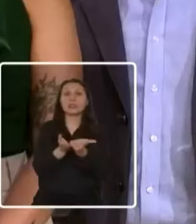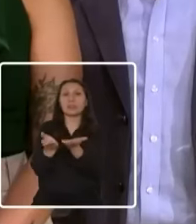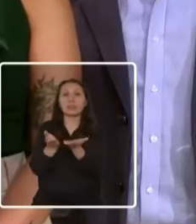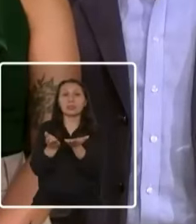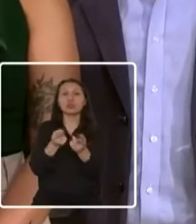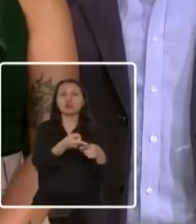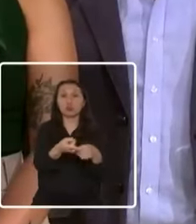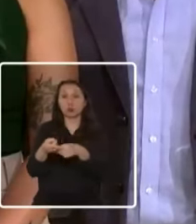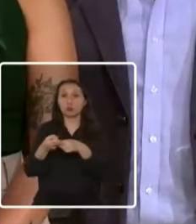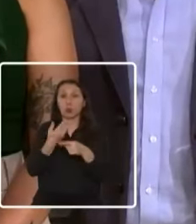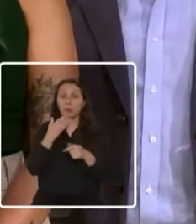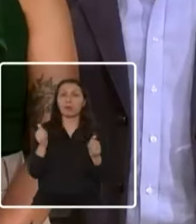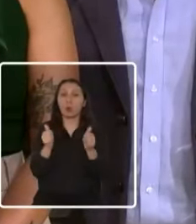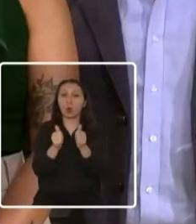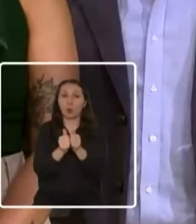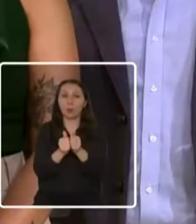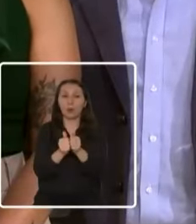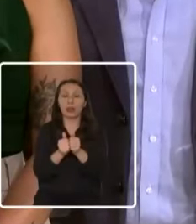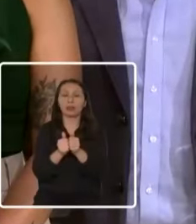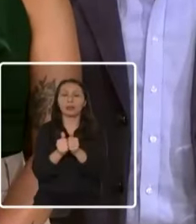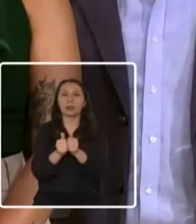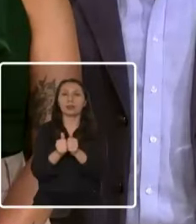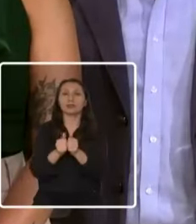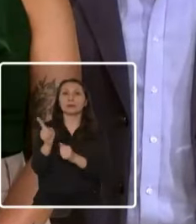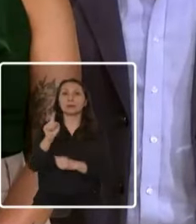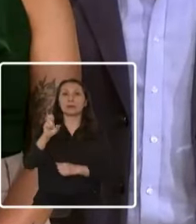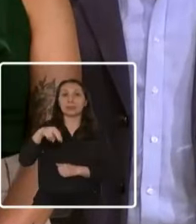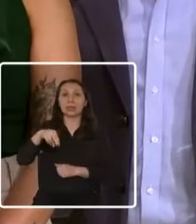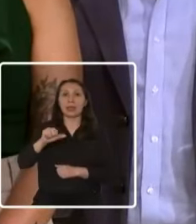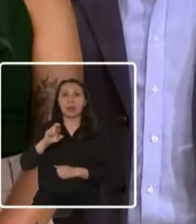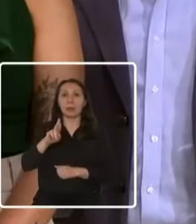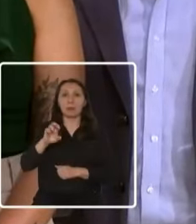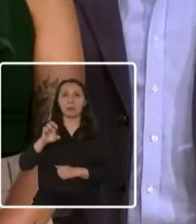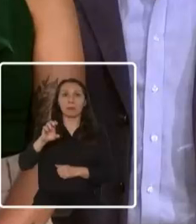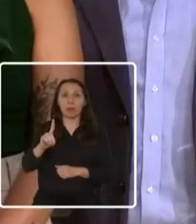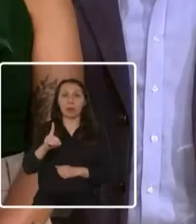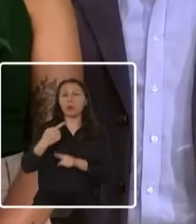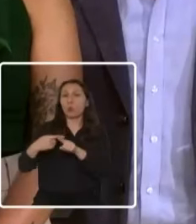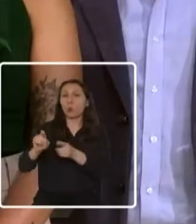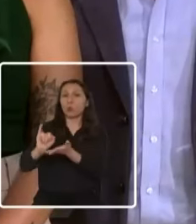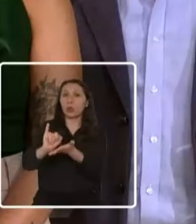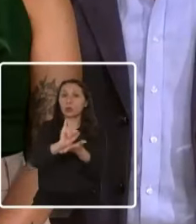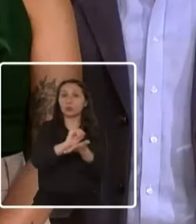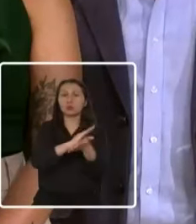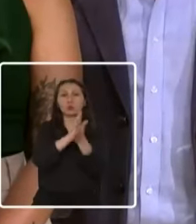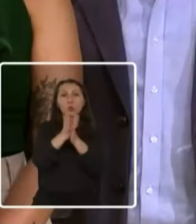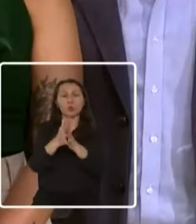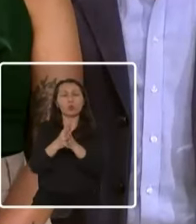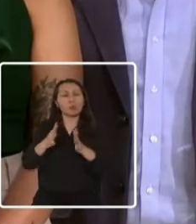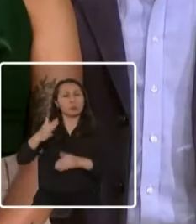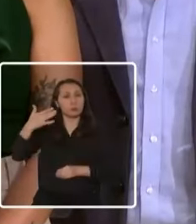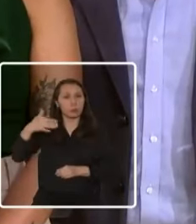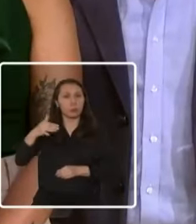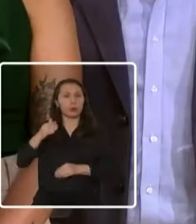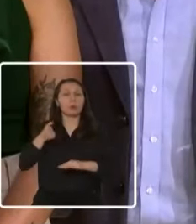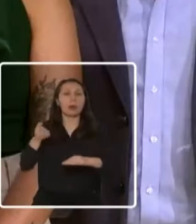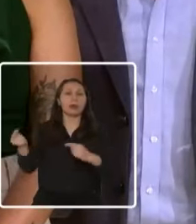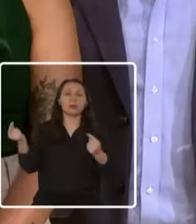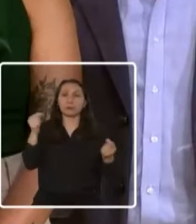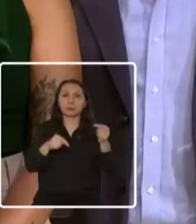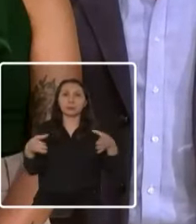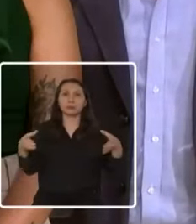Servicios Sociales, que nos acompaña, por SENAPRED y por otras instituciones, todas ellas muy indispensables para